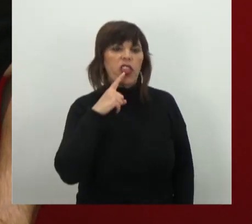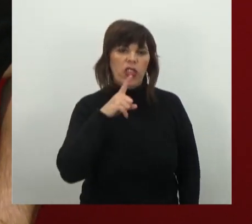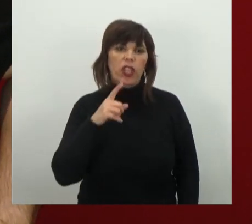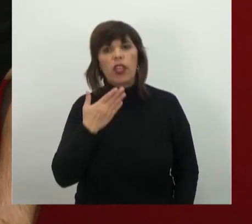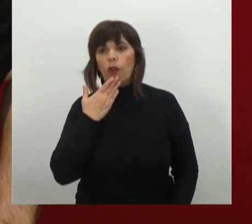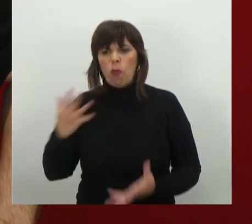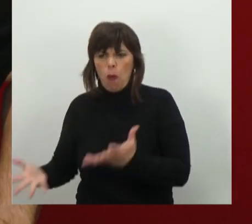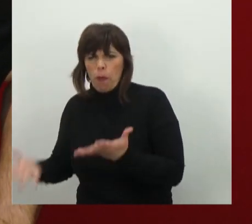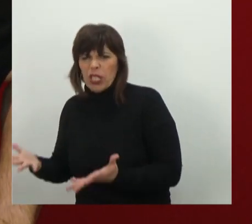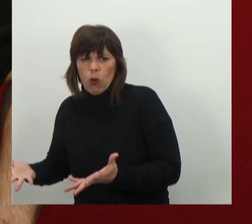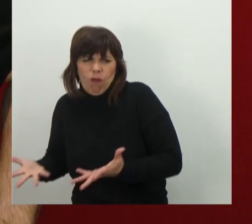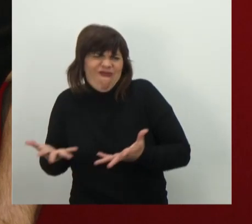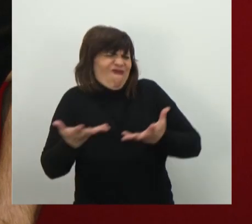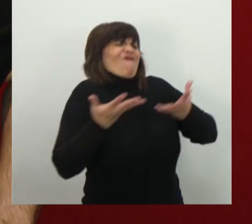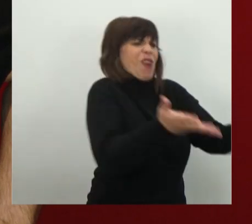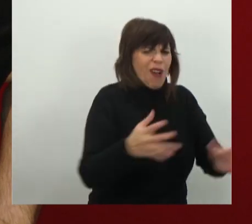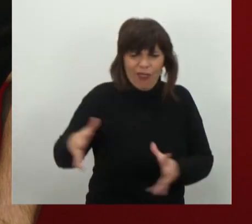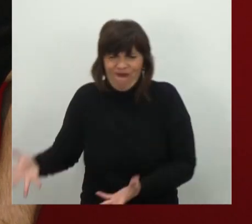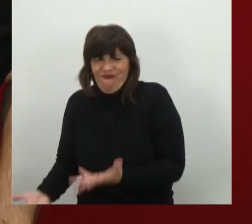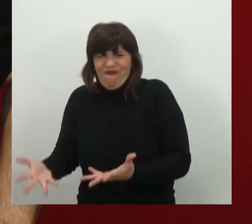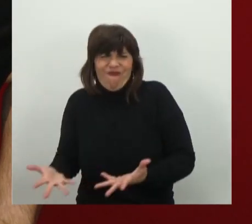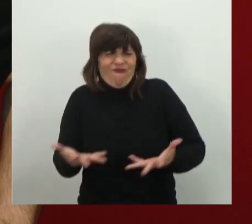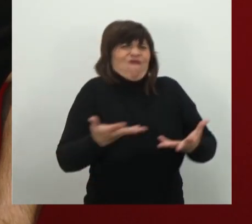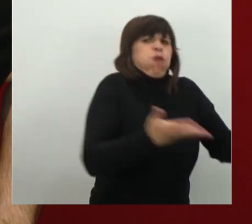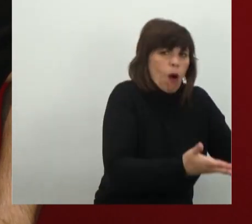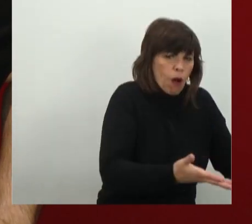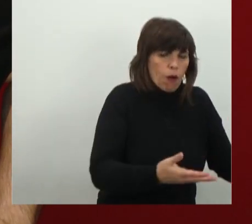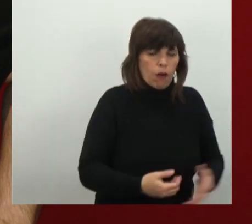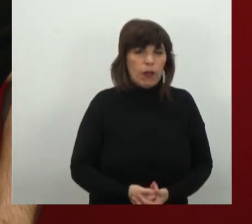¿Sabes qué? Te doy un consejo. Si estás casado,